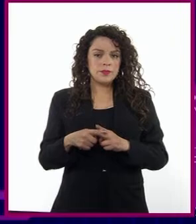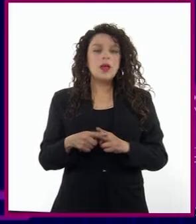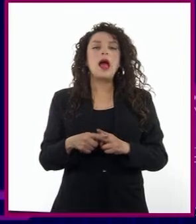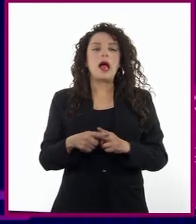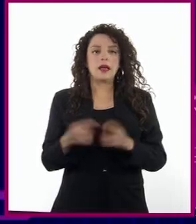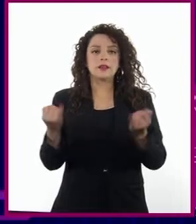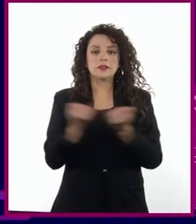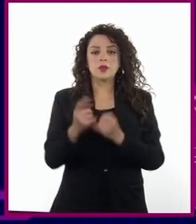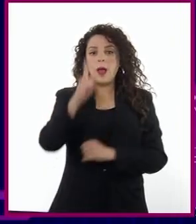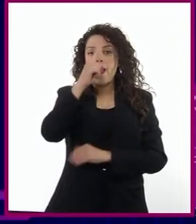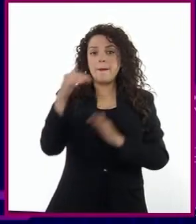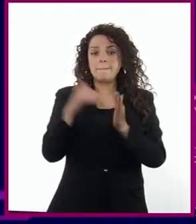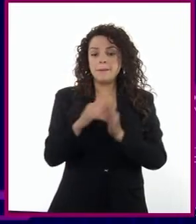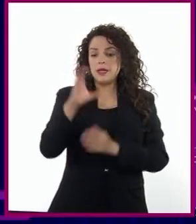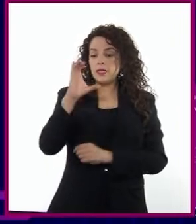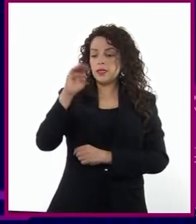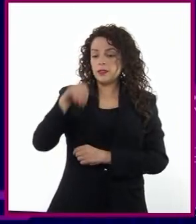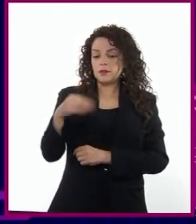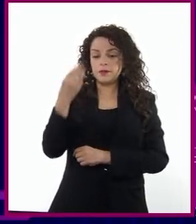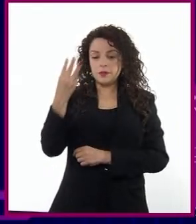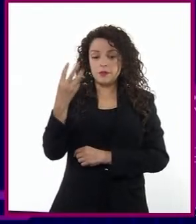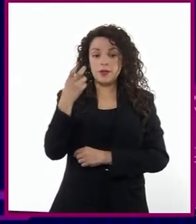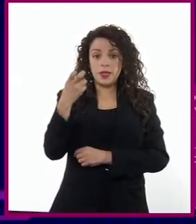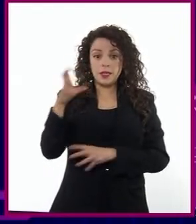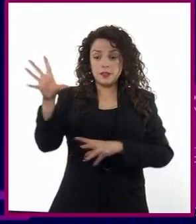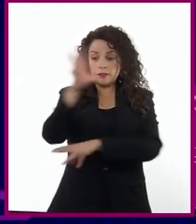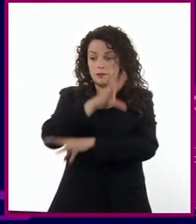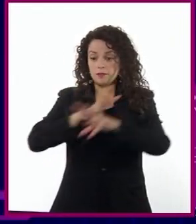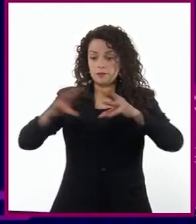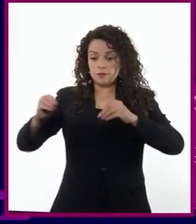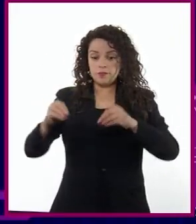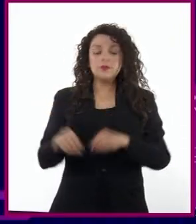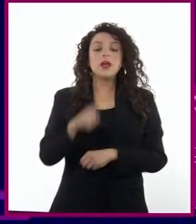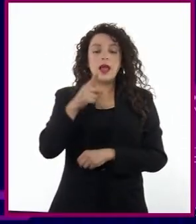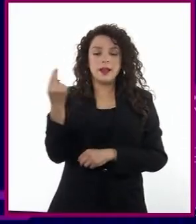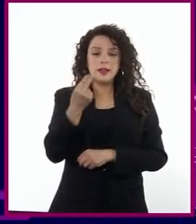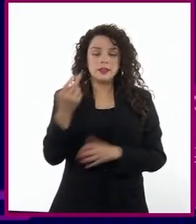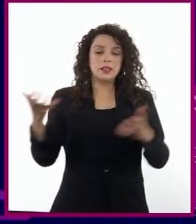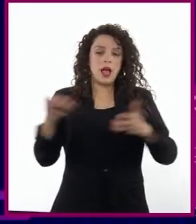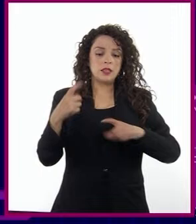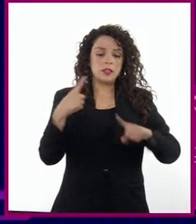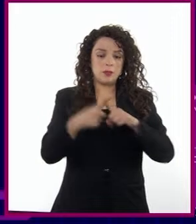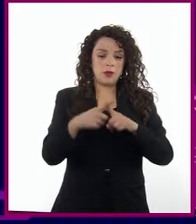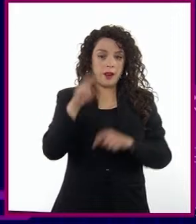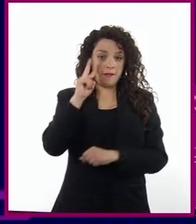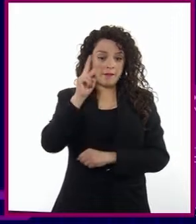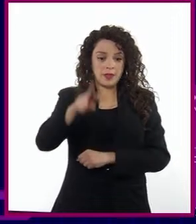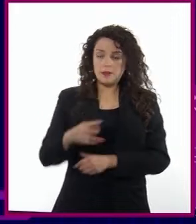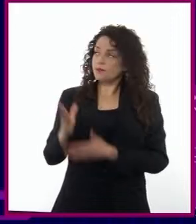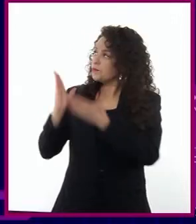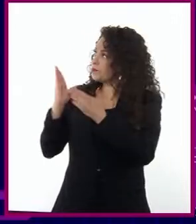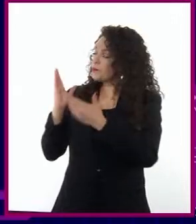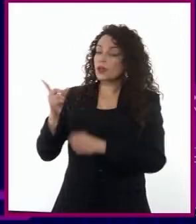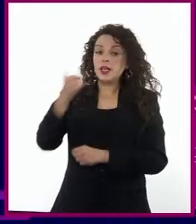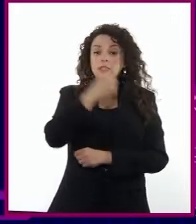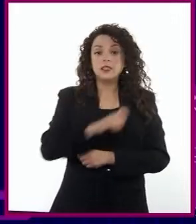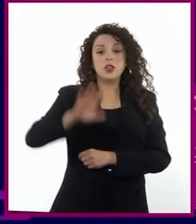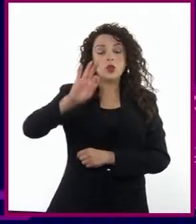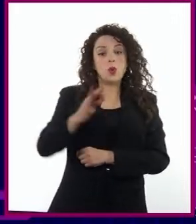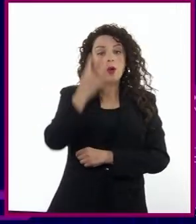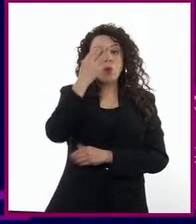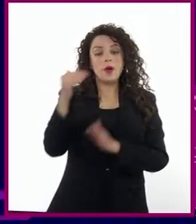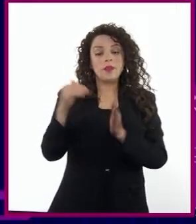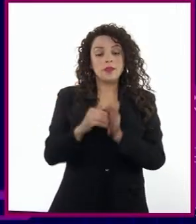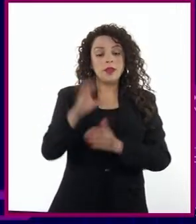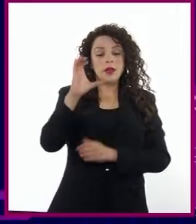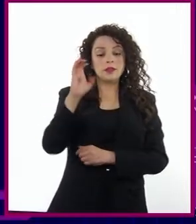cúbicos. Así que utilizando este factor de conversión, procederemos a multiplicar 144,000 centímetros cúbicos